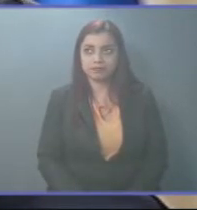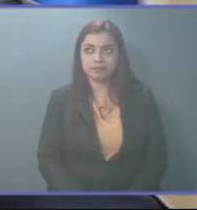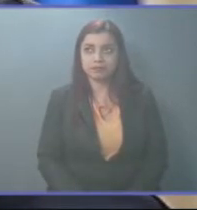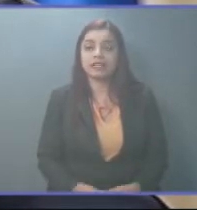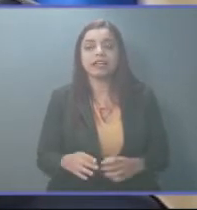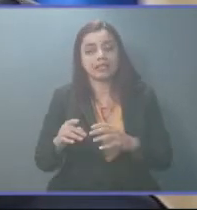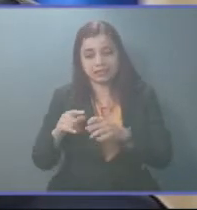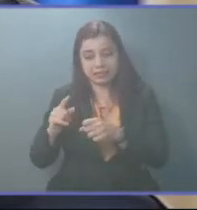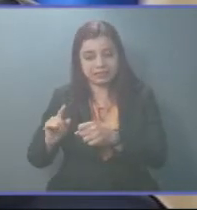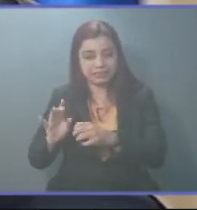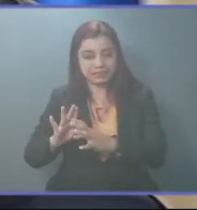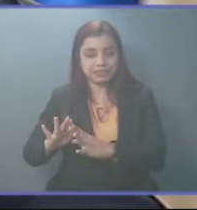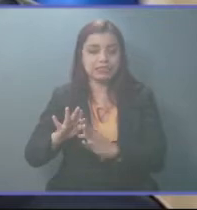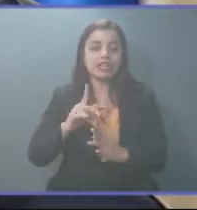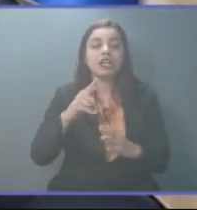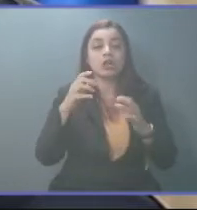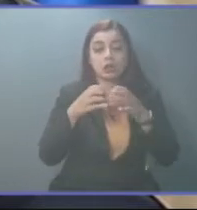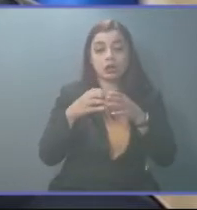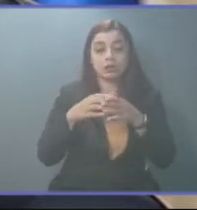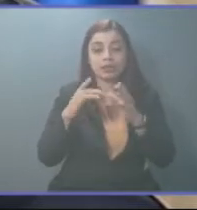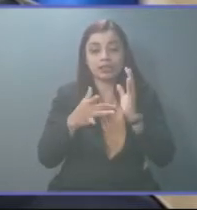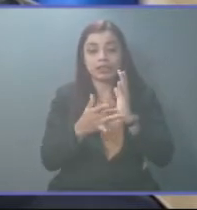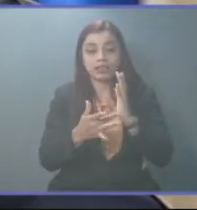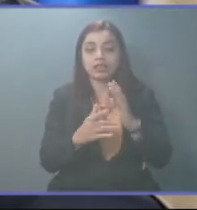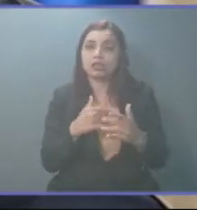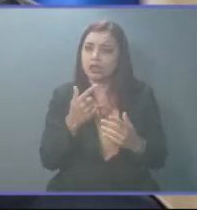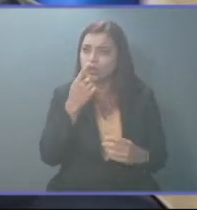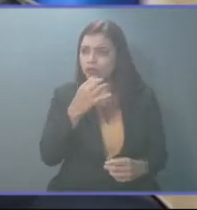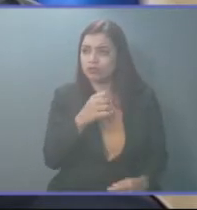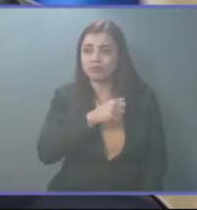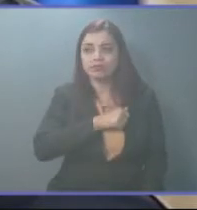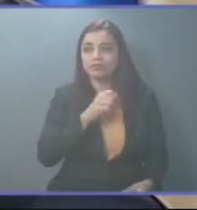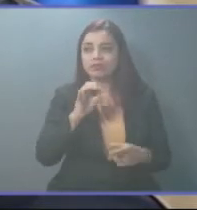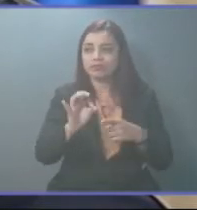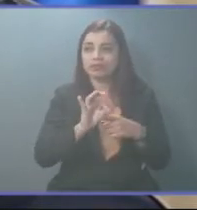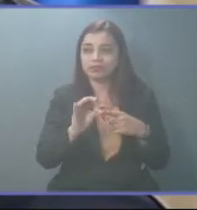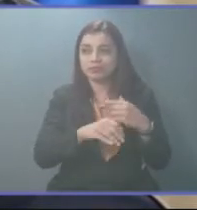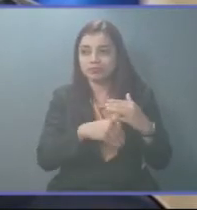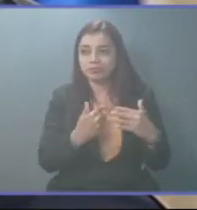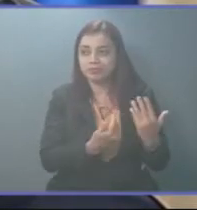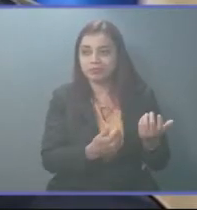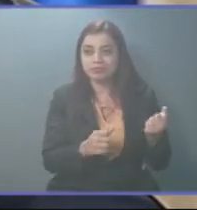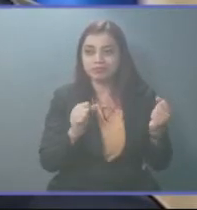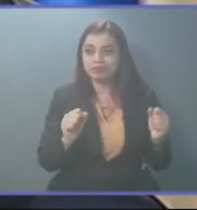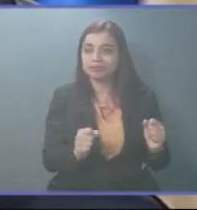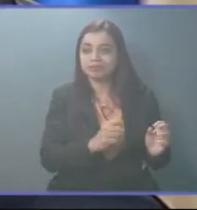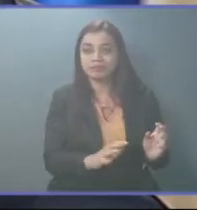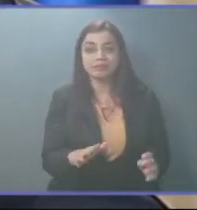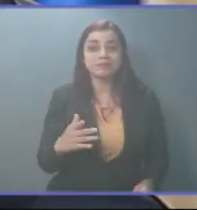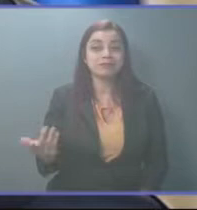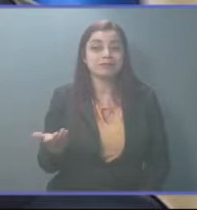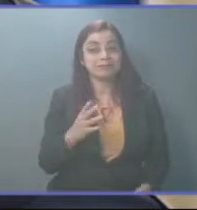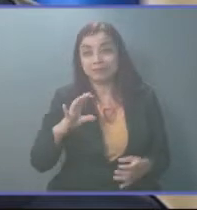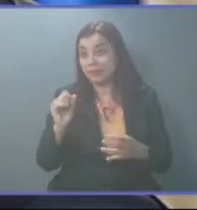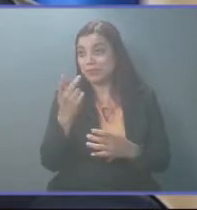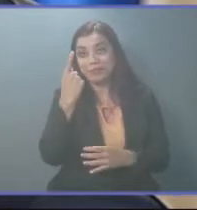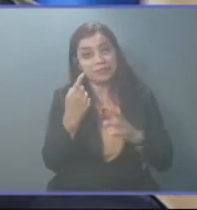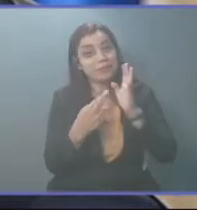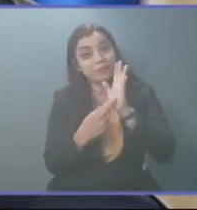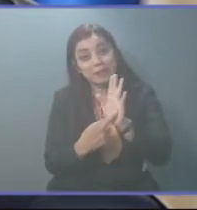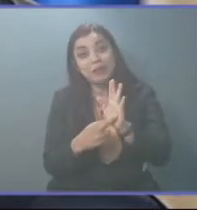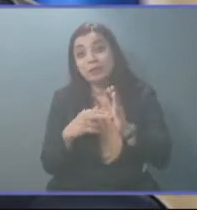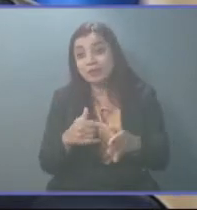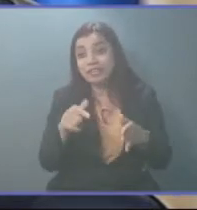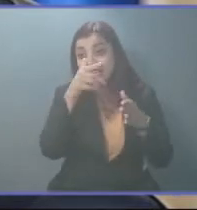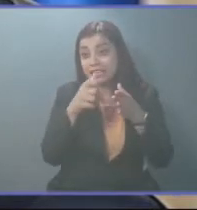así como el comité técnico, continuarán en sus funciones hasta la finalización del periodo para el cual han sido nombrados. La nueva representación de las